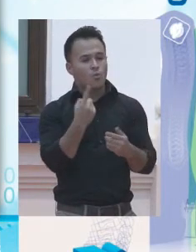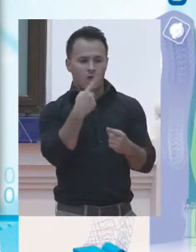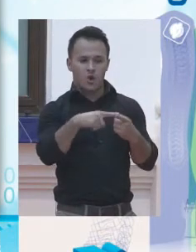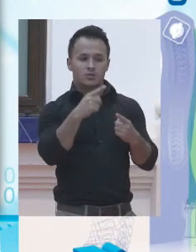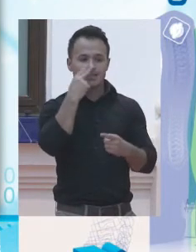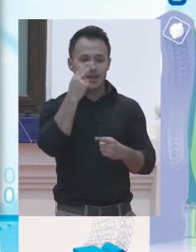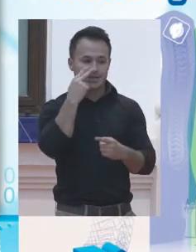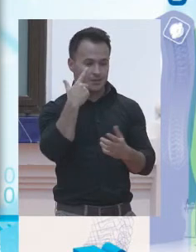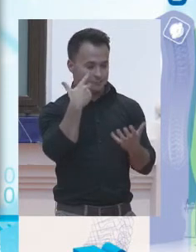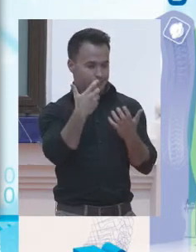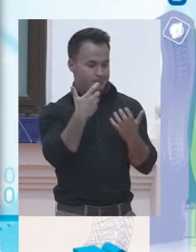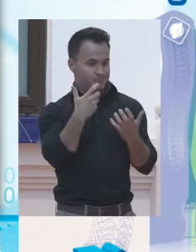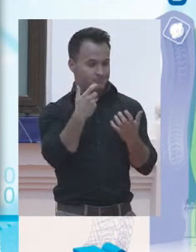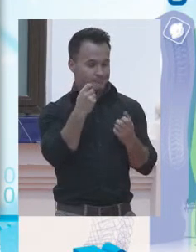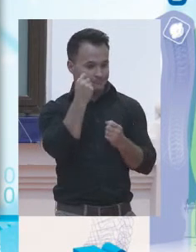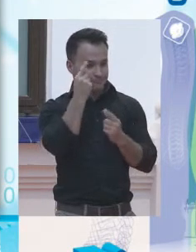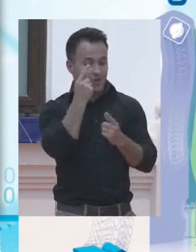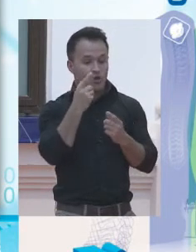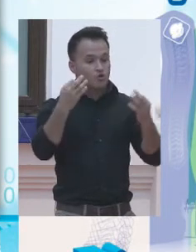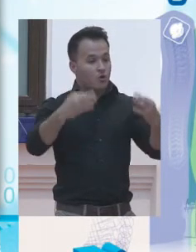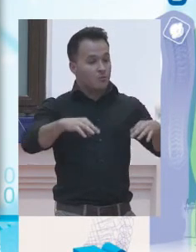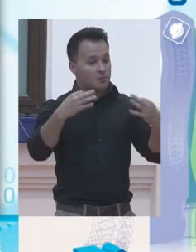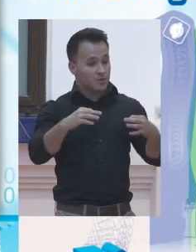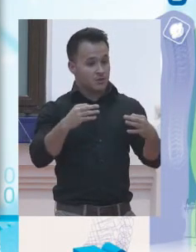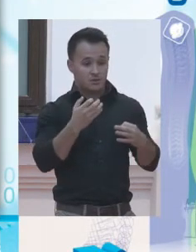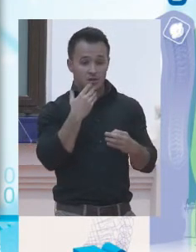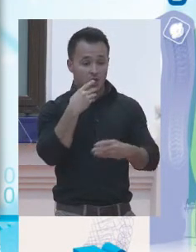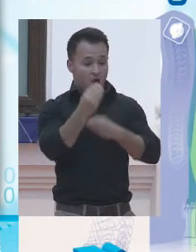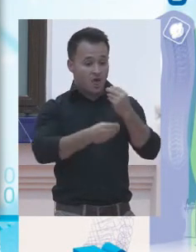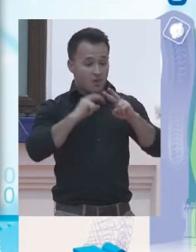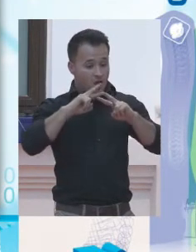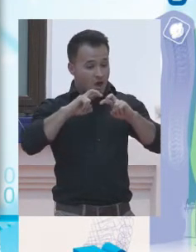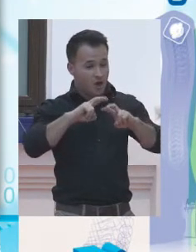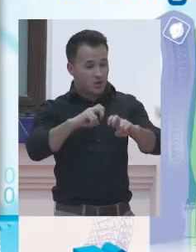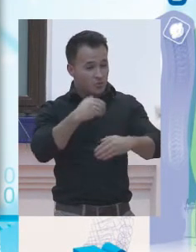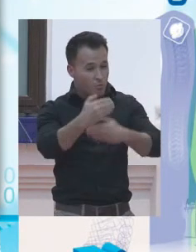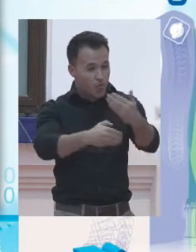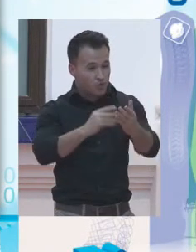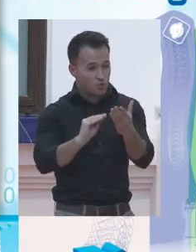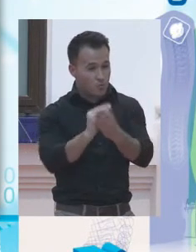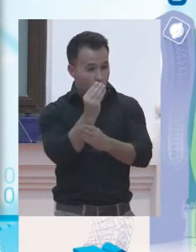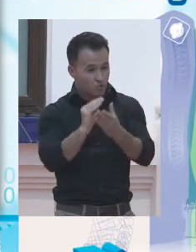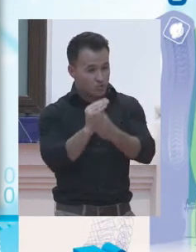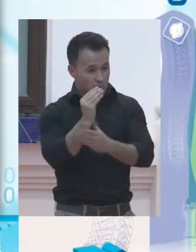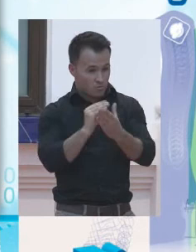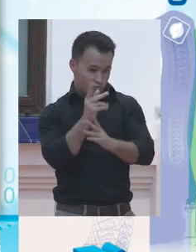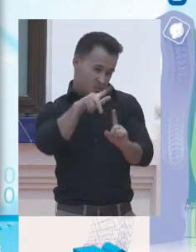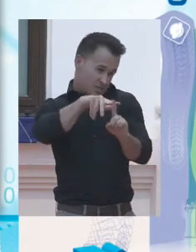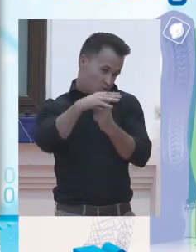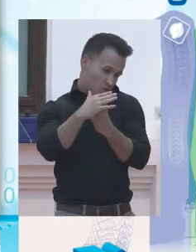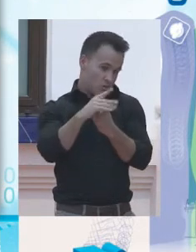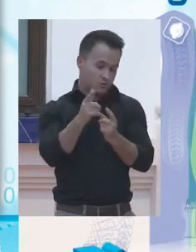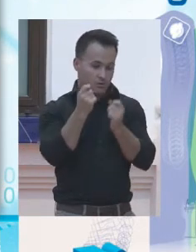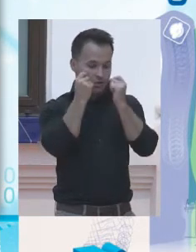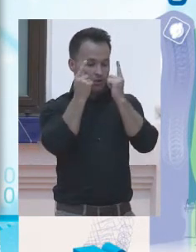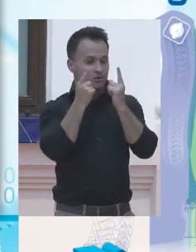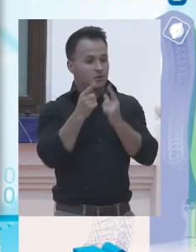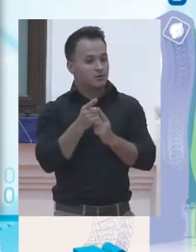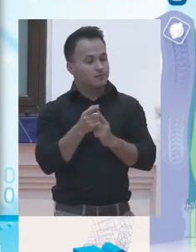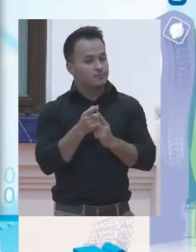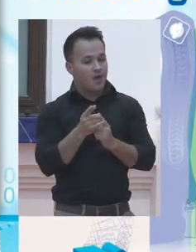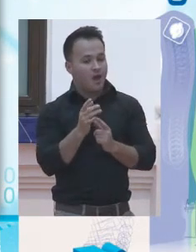interesante, que normalmente cuando hacemos un análisis de un proceso productivo o de una situación nos damos cuenta de